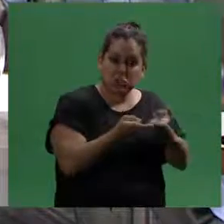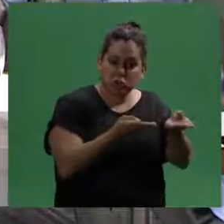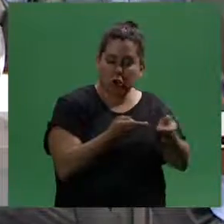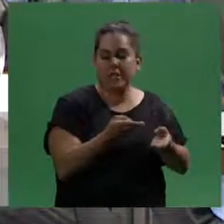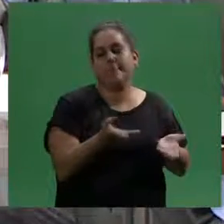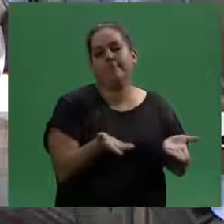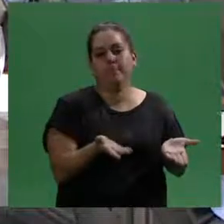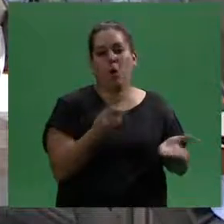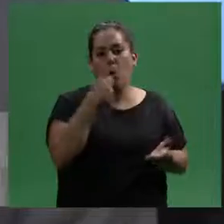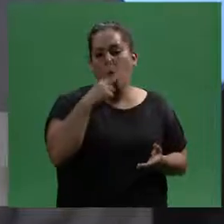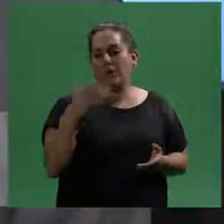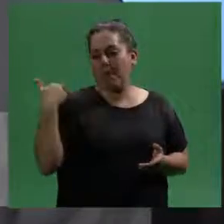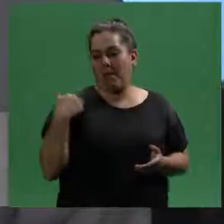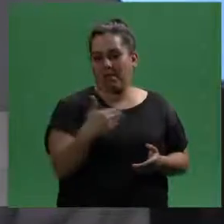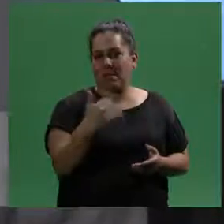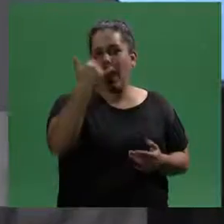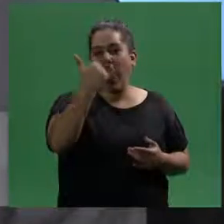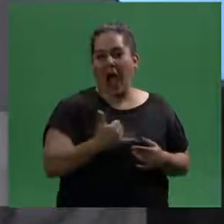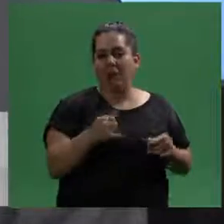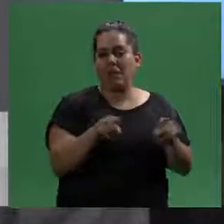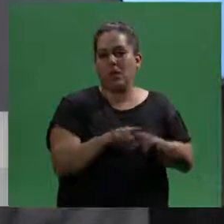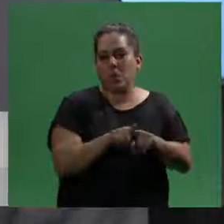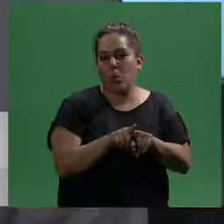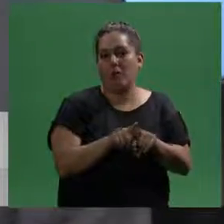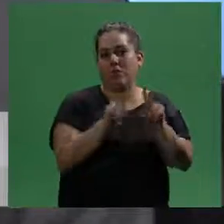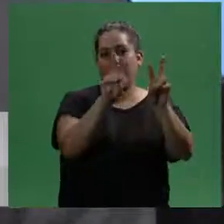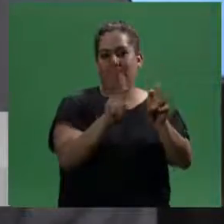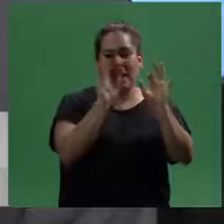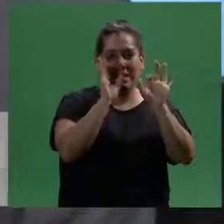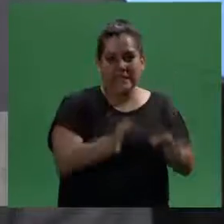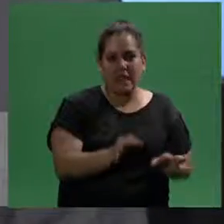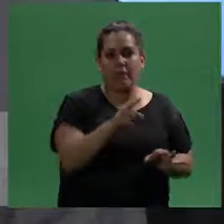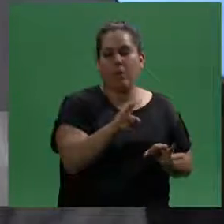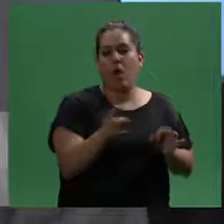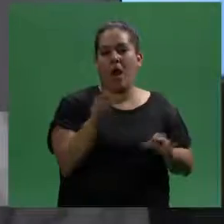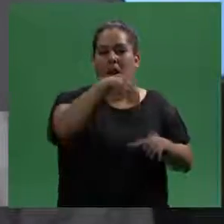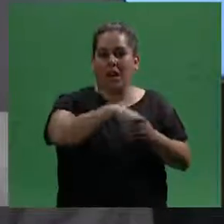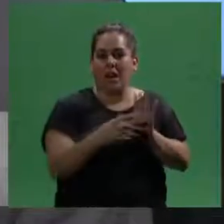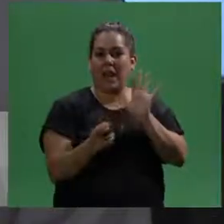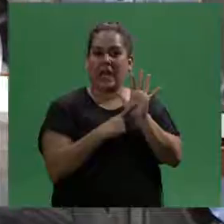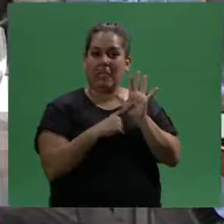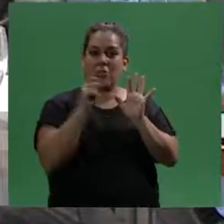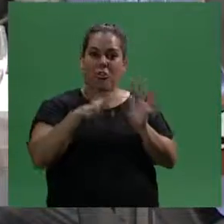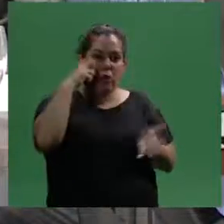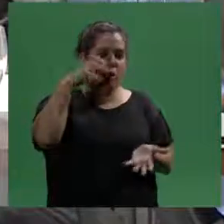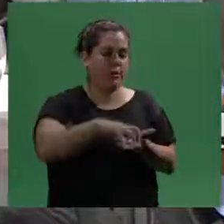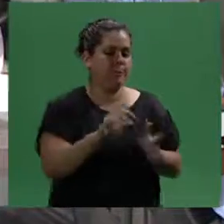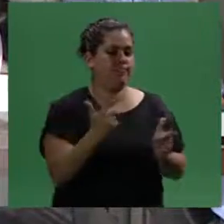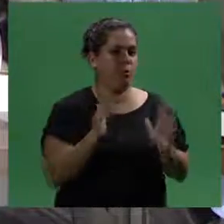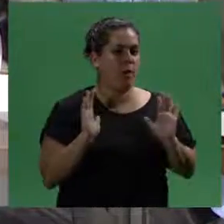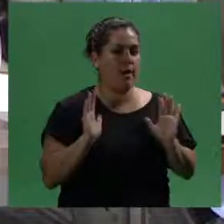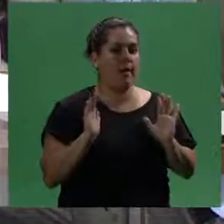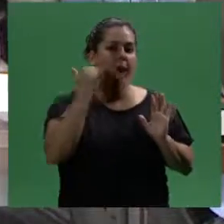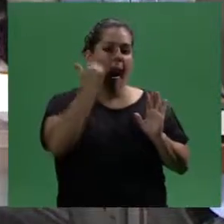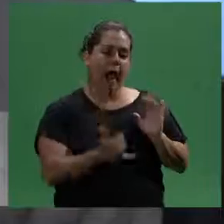que últimamente hay casi una institucionalización del tema, no están dentro del reglamento y tienen